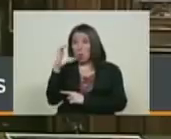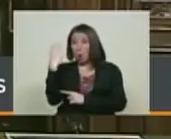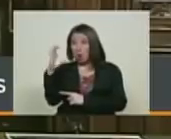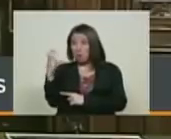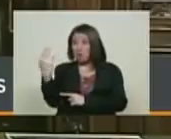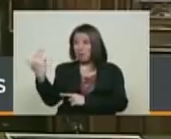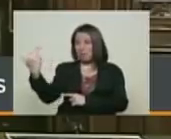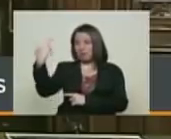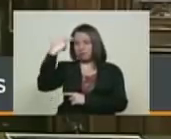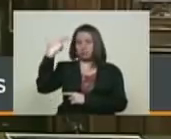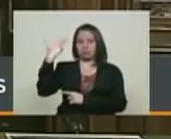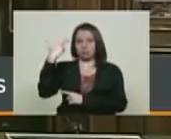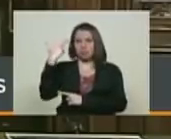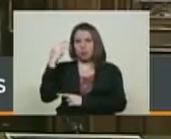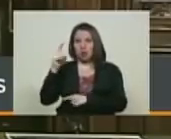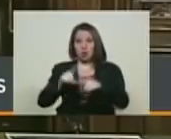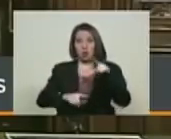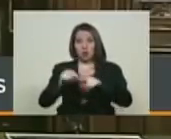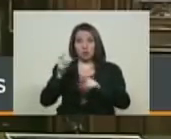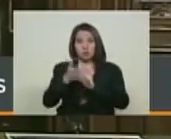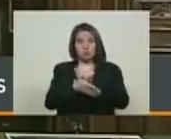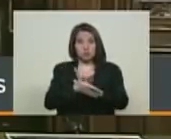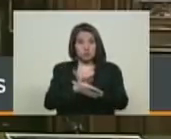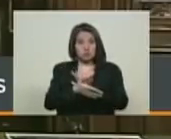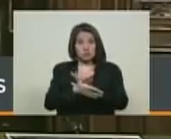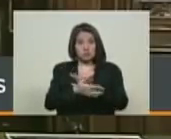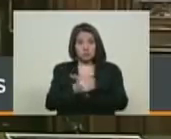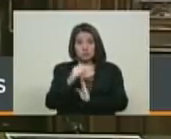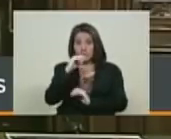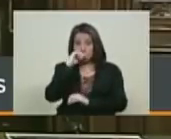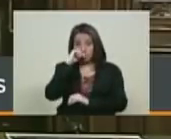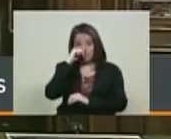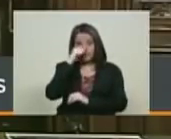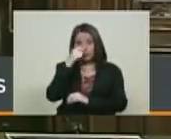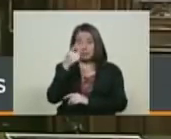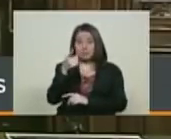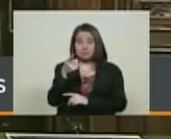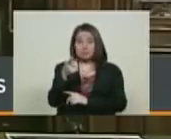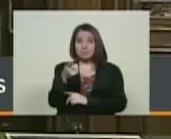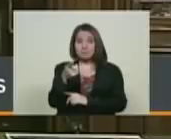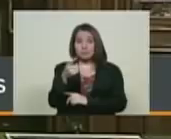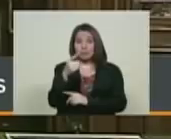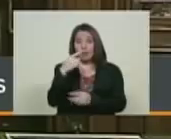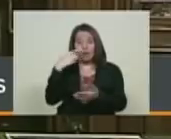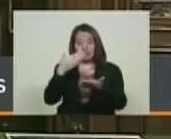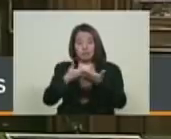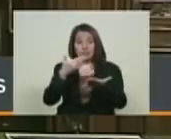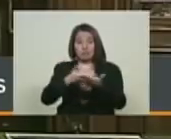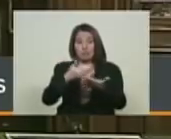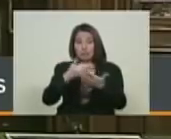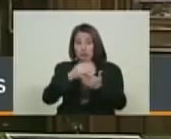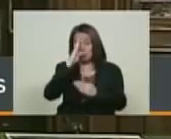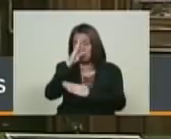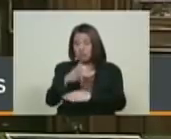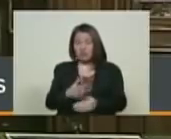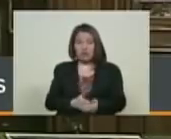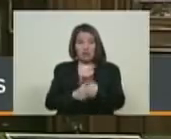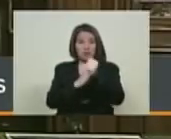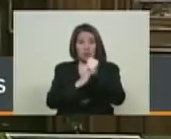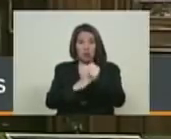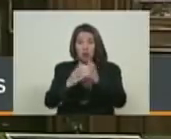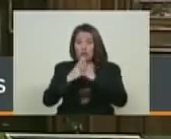matarlo. Y que no hubiera testigos directos de todo el proceso de